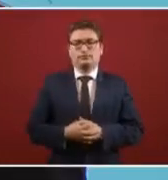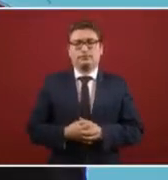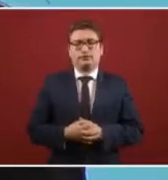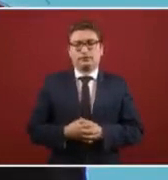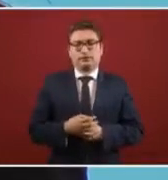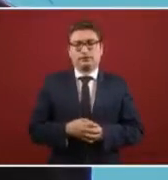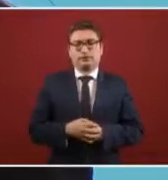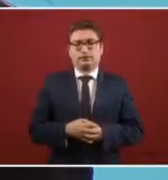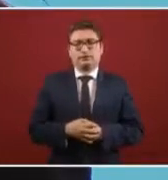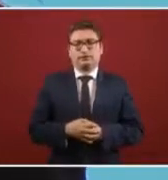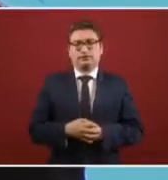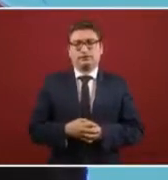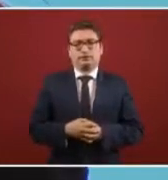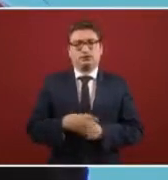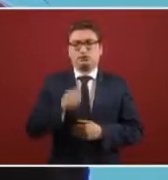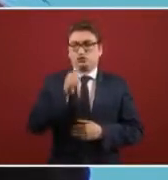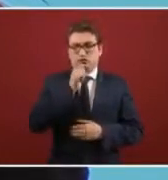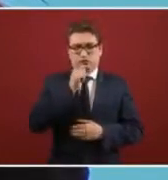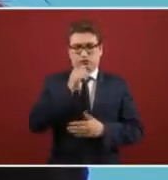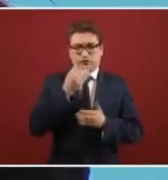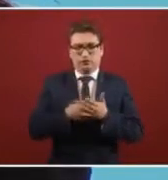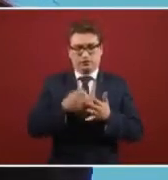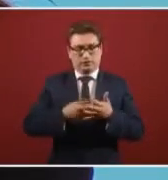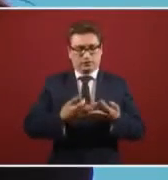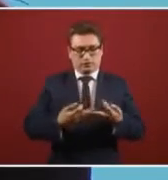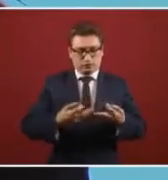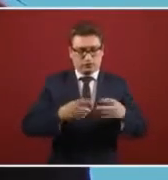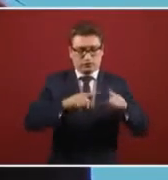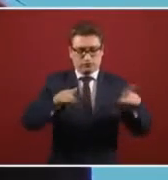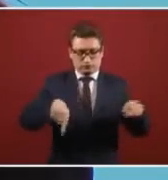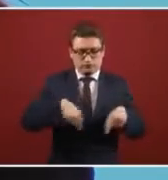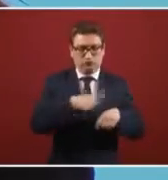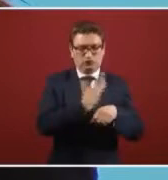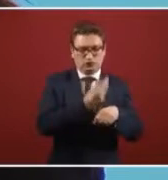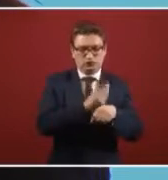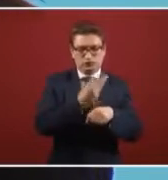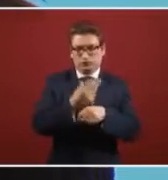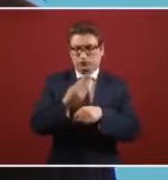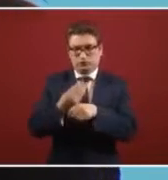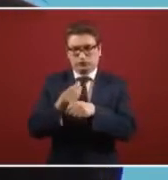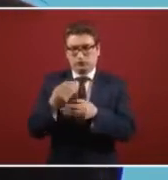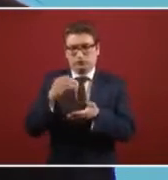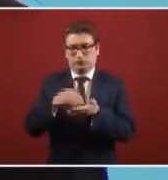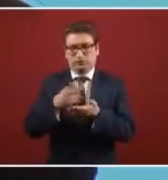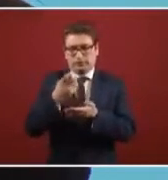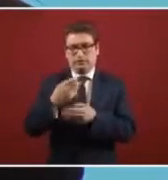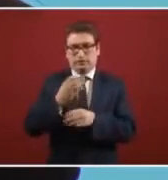no está lo que es el $7,000 acondicionamiento del million sitio, dollars, que ya lo estamos haciendo,